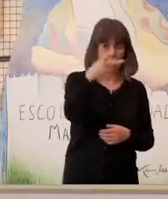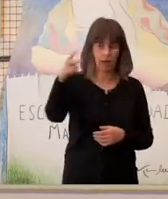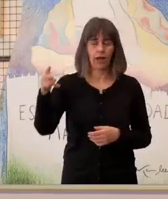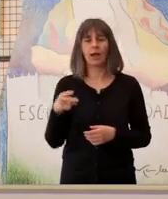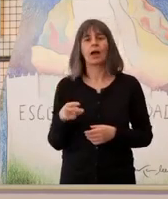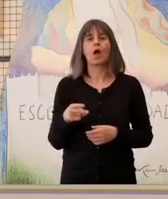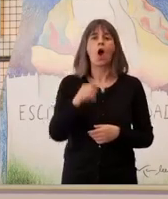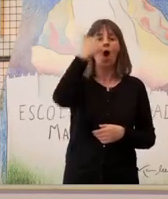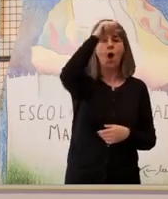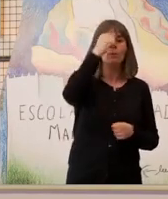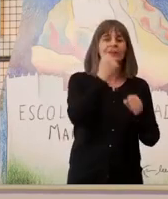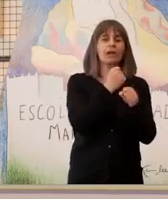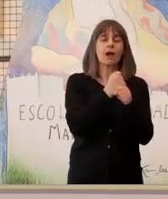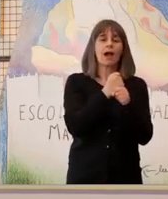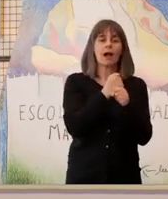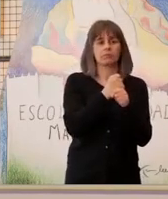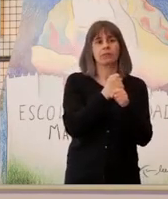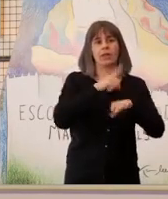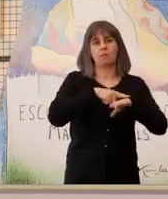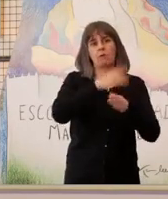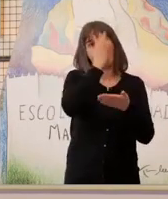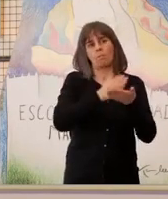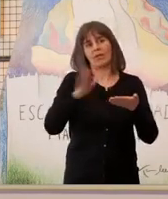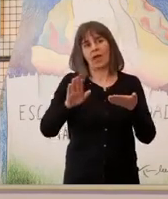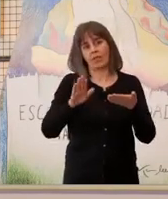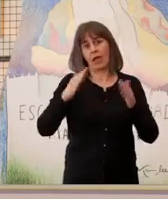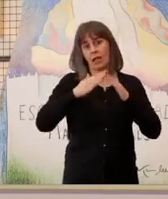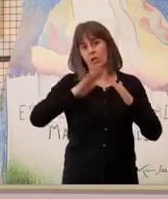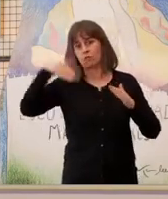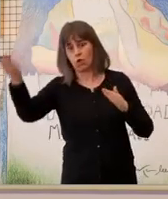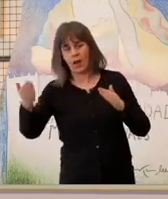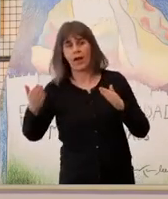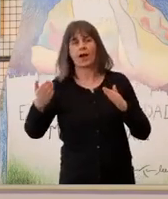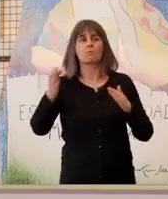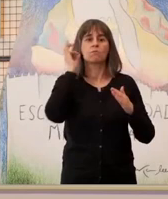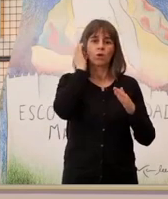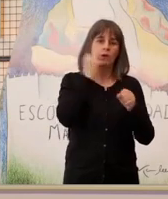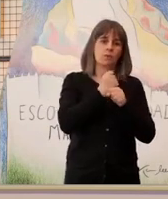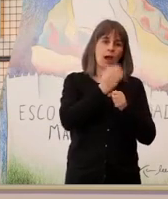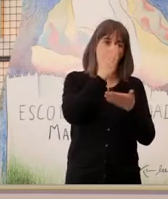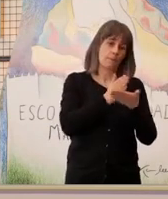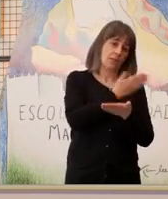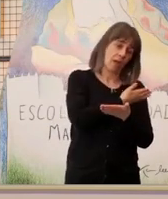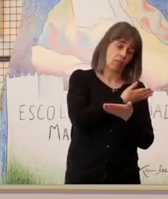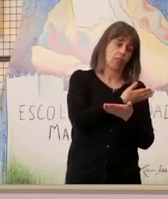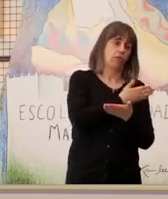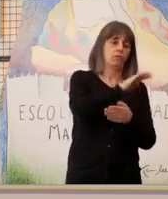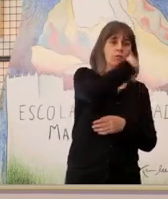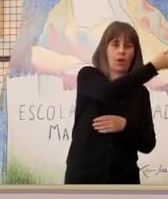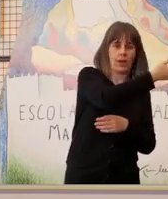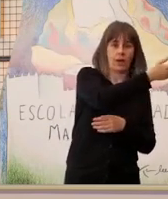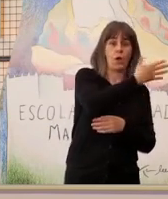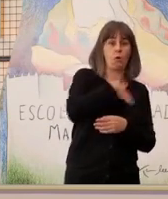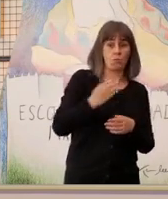trabaja la mitad del tiempo fuera de casa y la mujer la mitad del tiempo se lo pueden combinar para la otra mitad atender